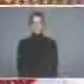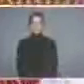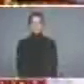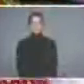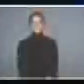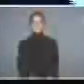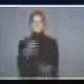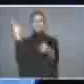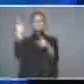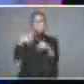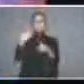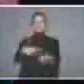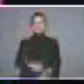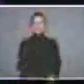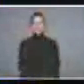Santa